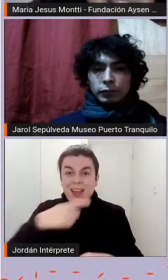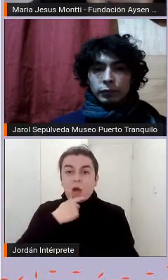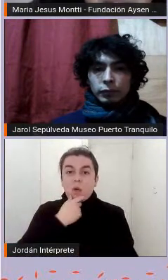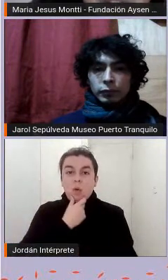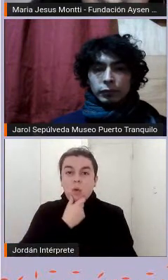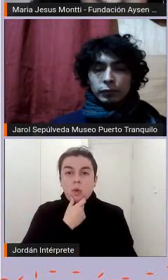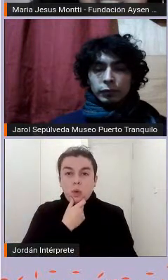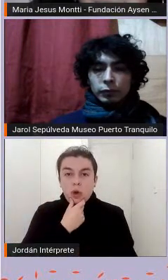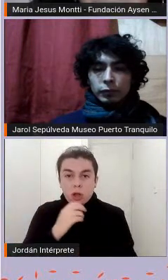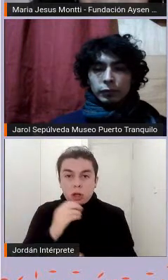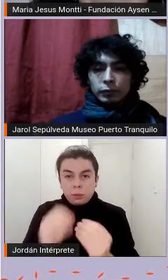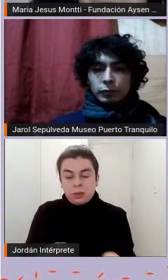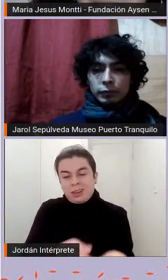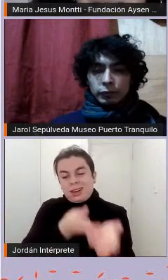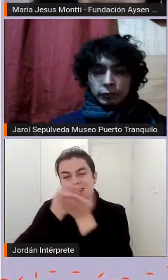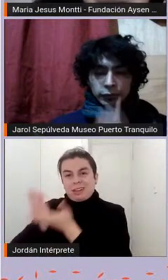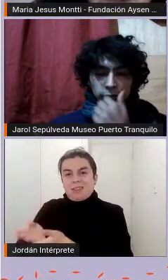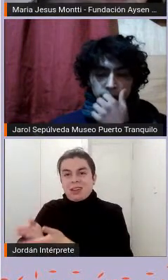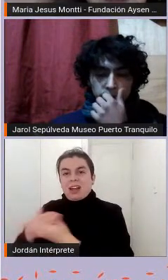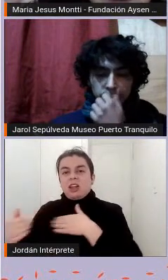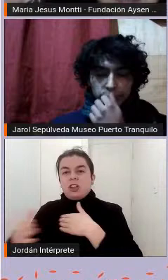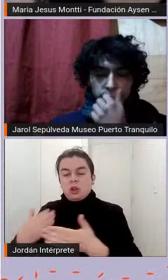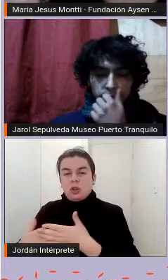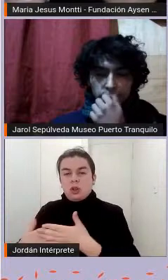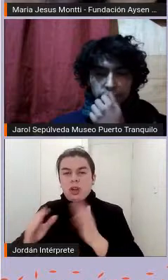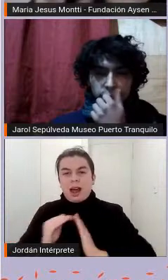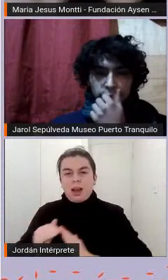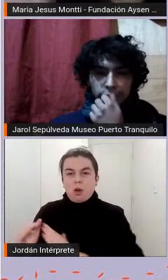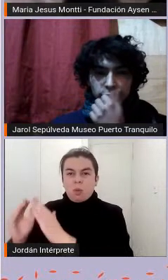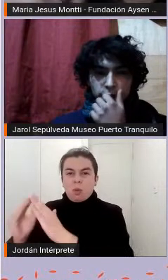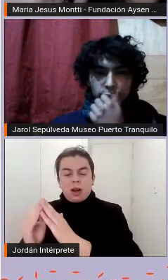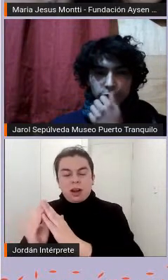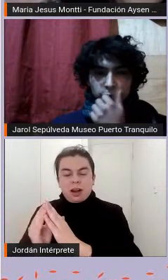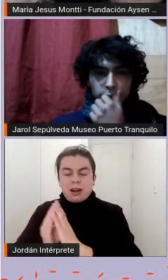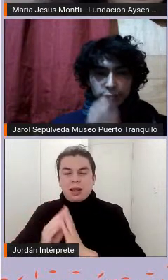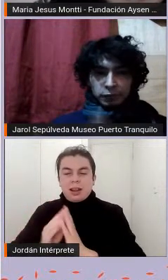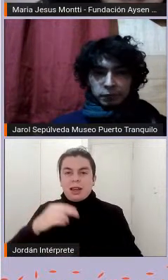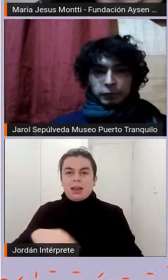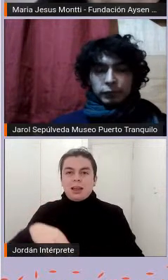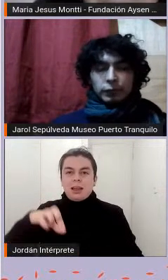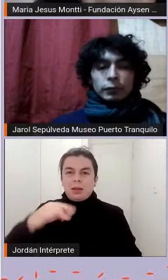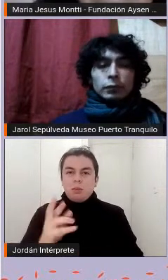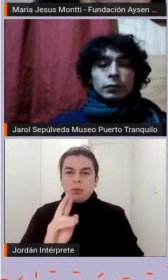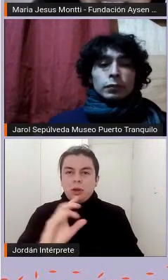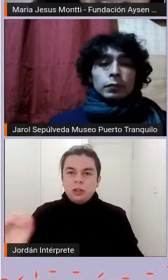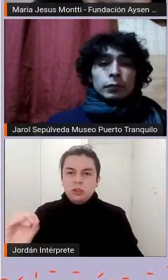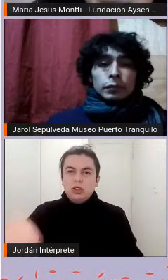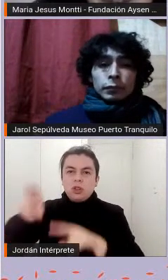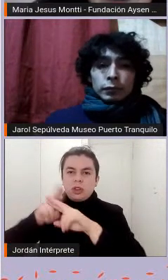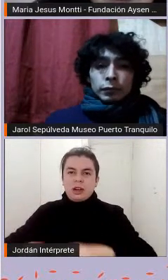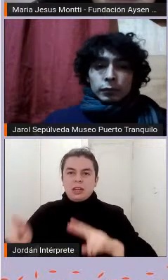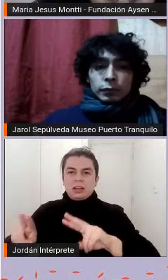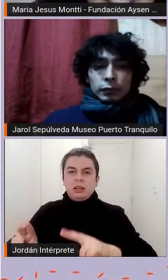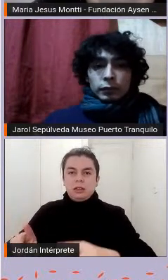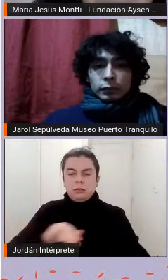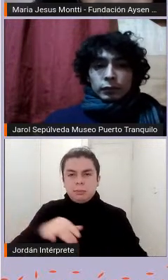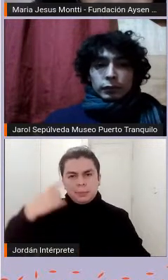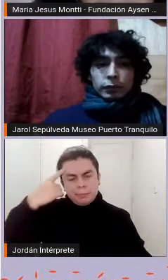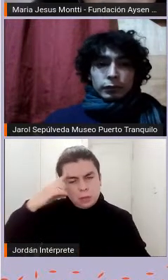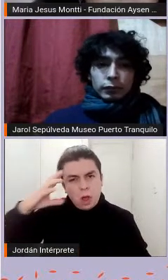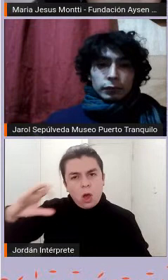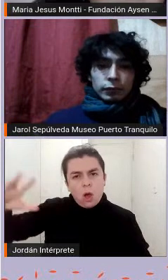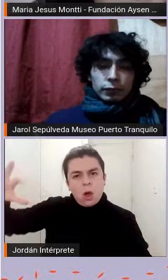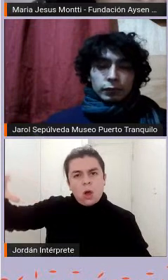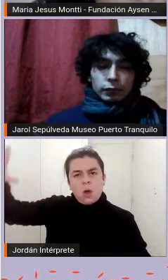la comunidad de Puerto Tranquilo. Y un sueño quizás un poco loco es cómo le damos